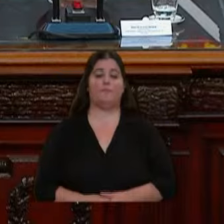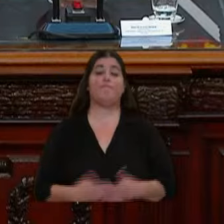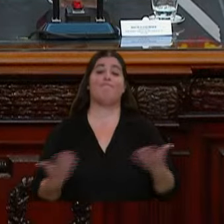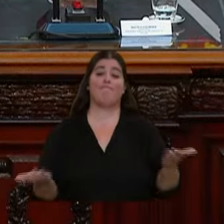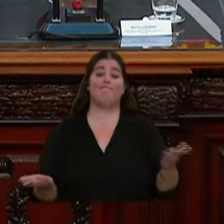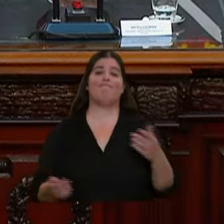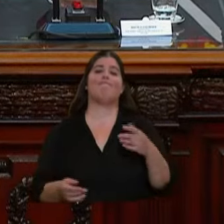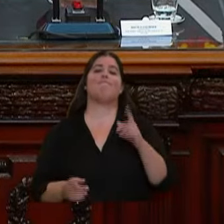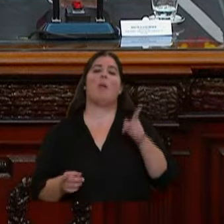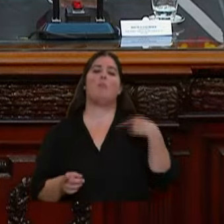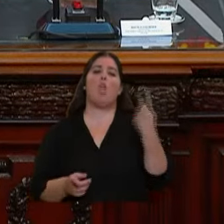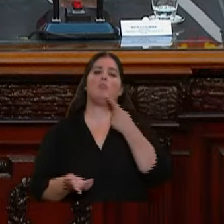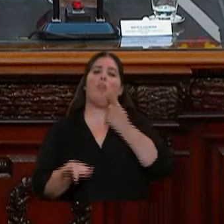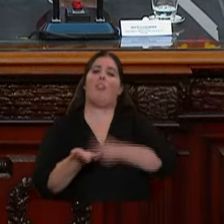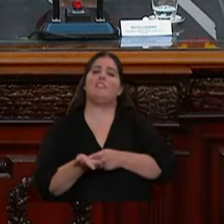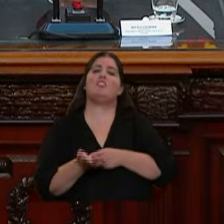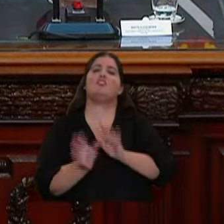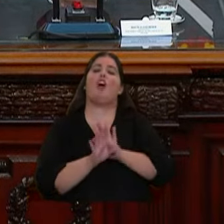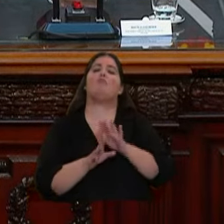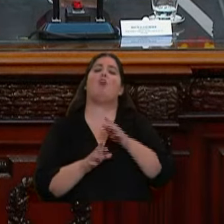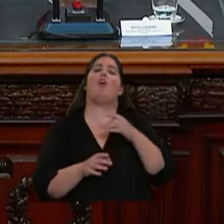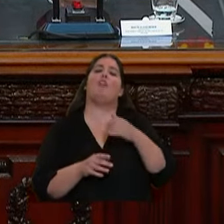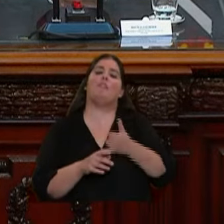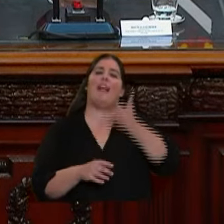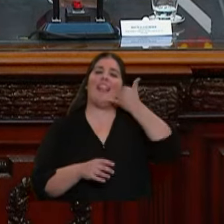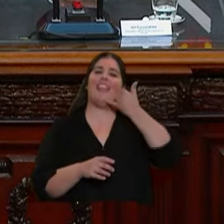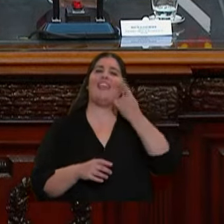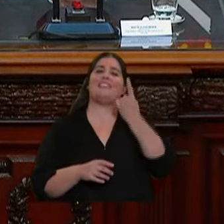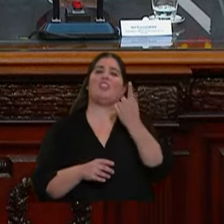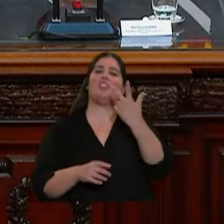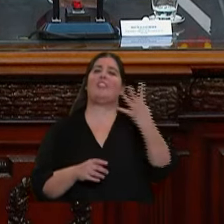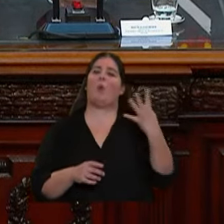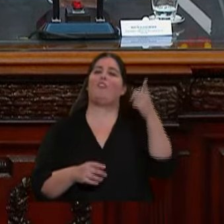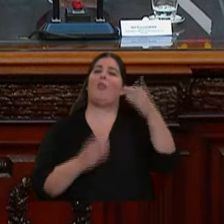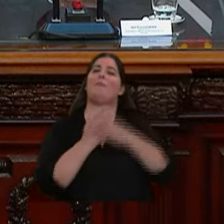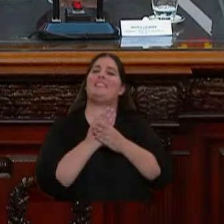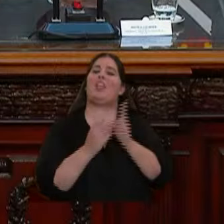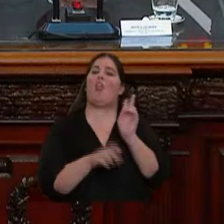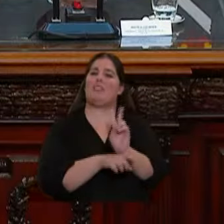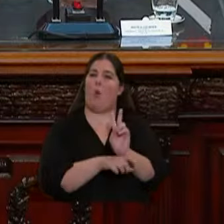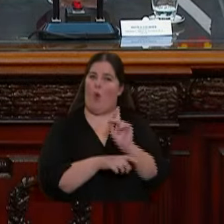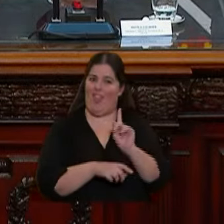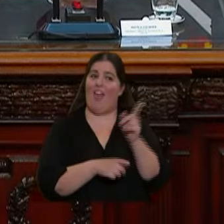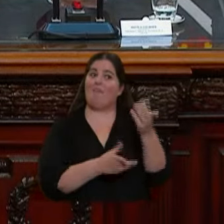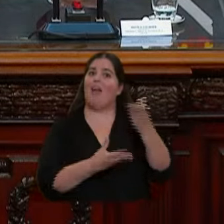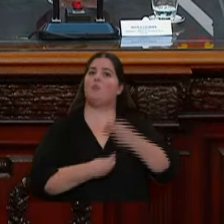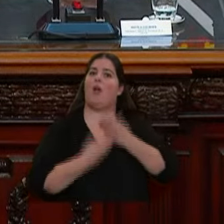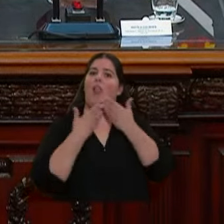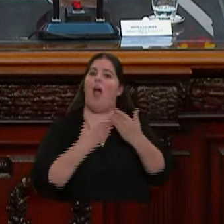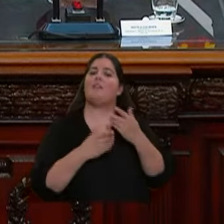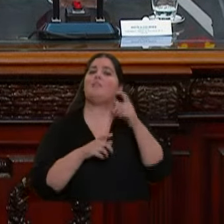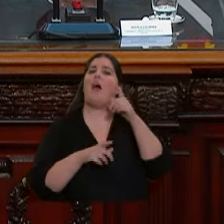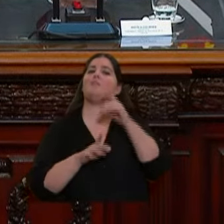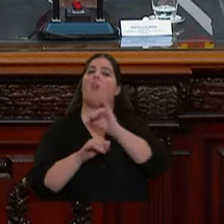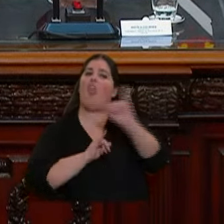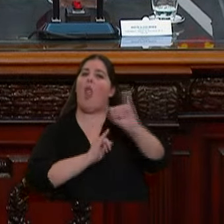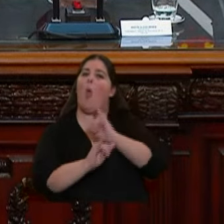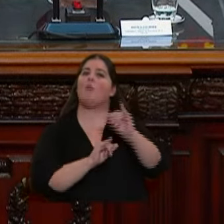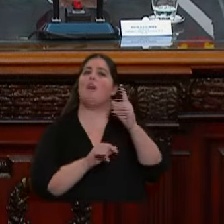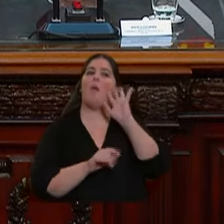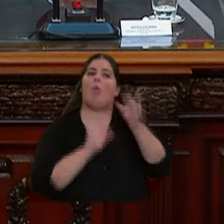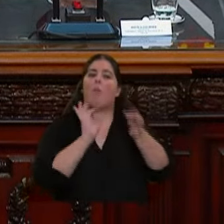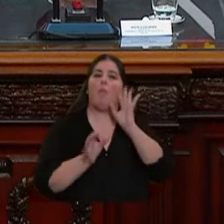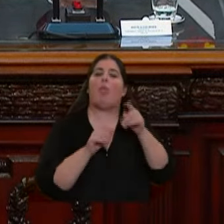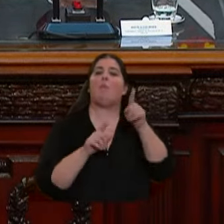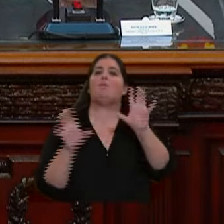Por eso también implementamos la línea 134 del Ministerio de Seguridad, que nos ayudó a poner al descubierto el mecanismo perverso que las